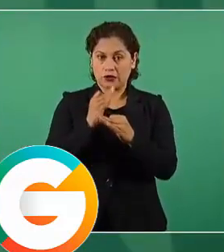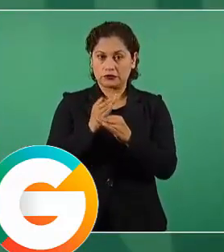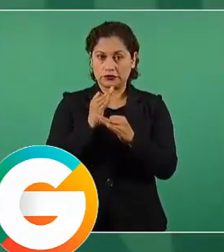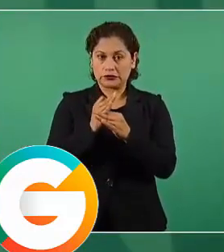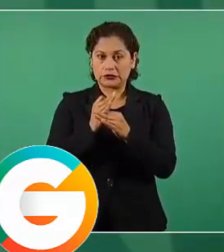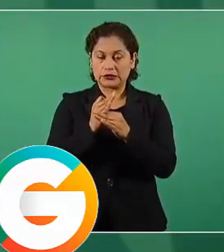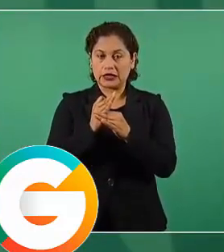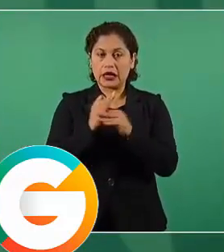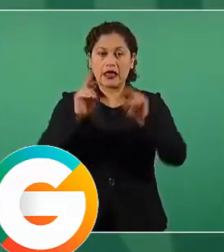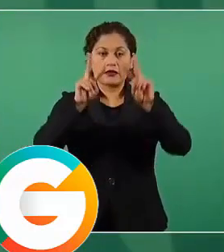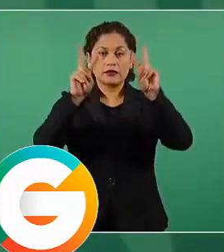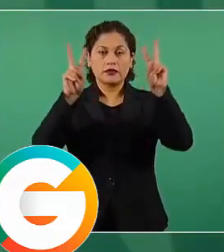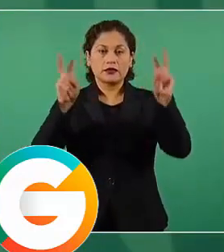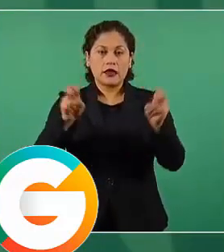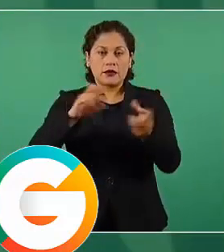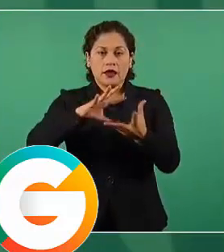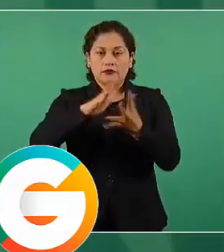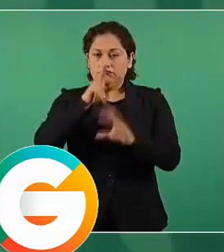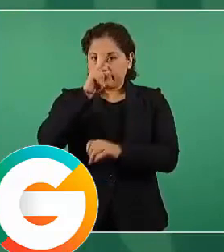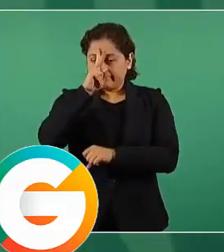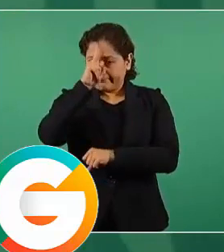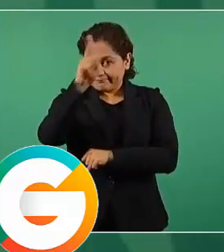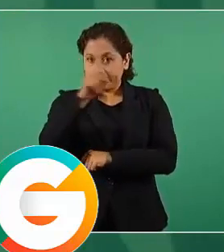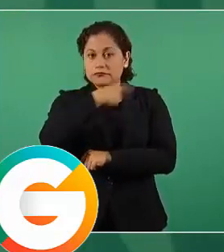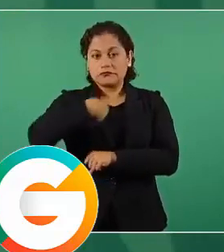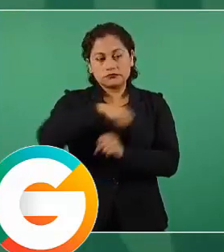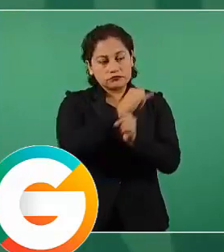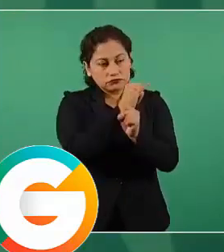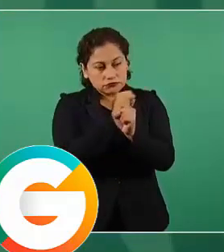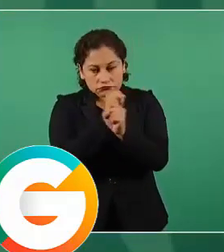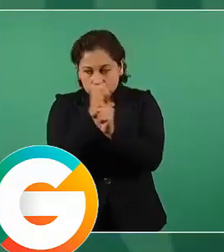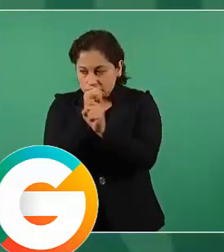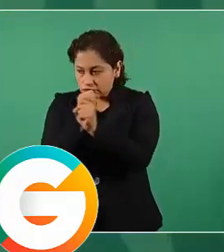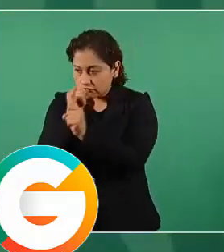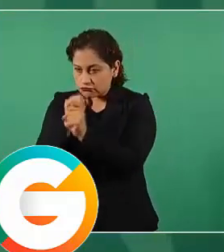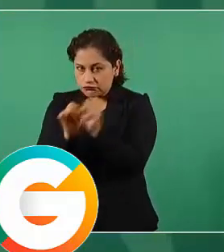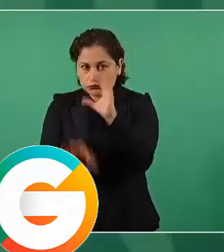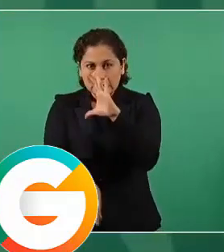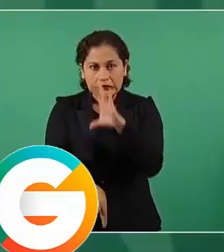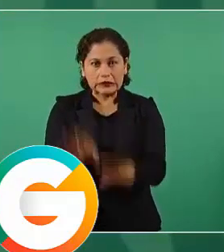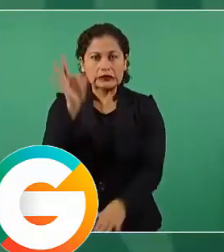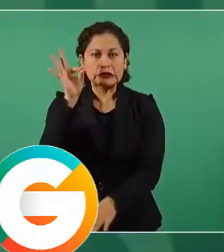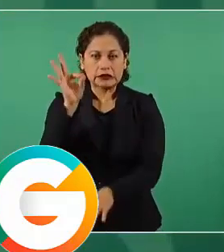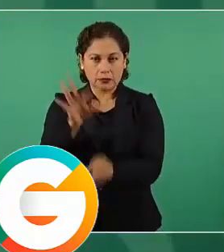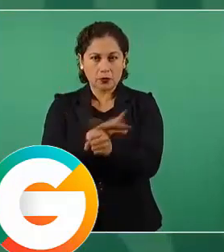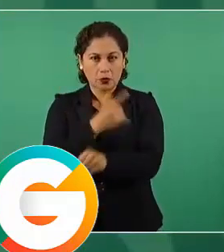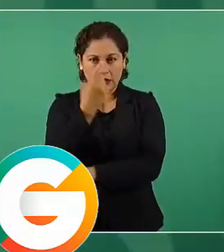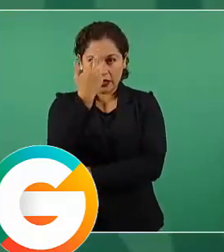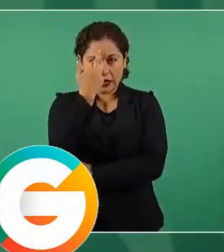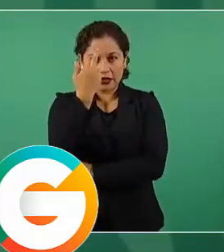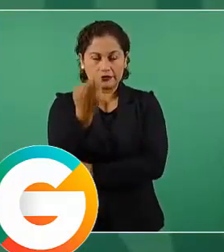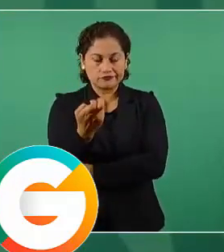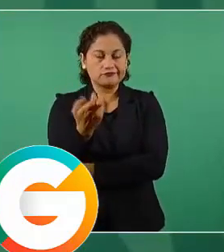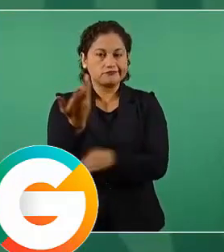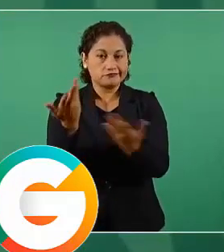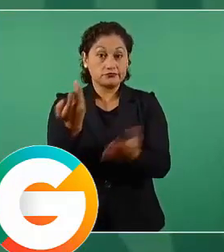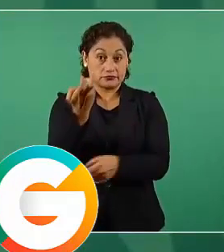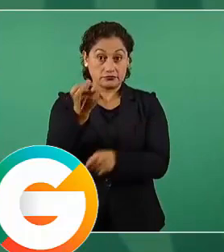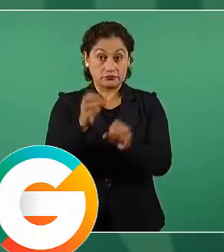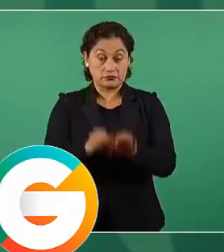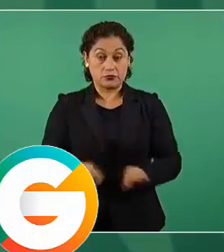violencia. Esto es muy importante porque también es una